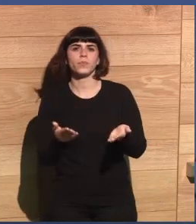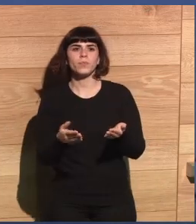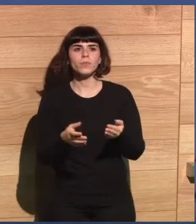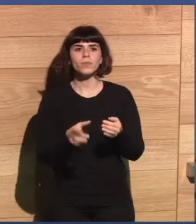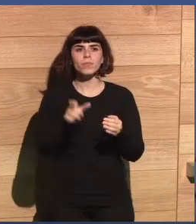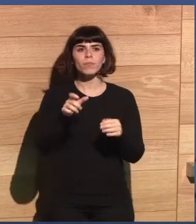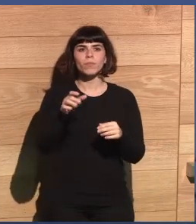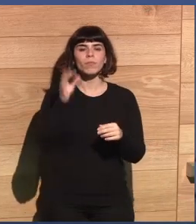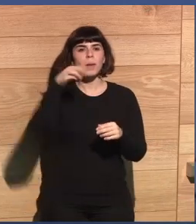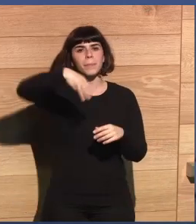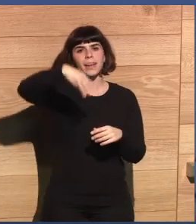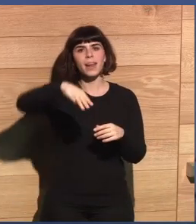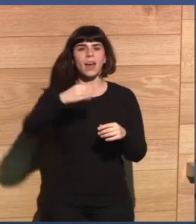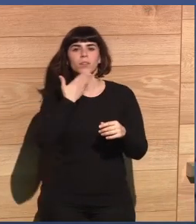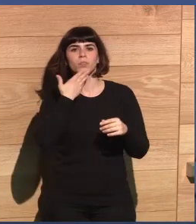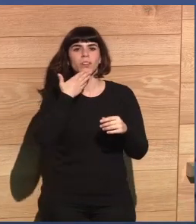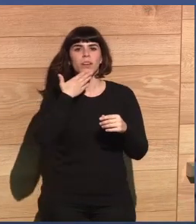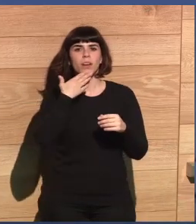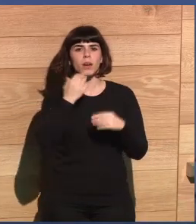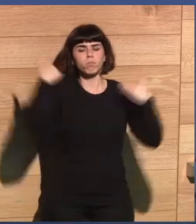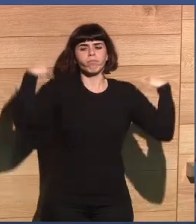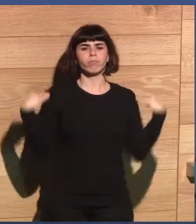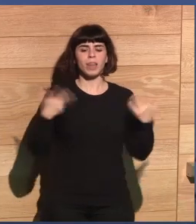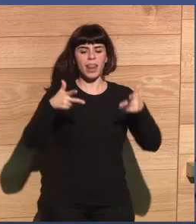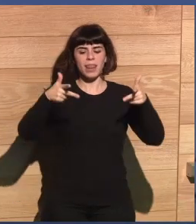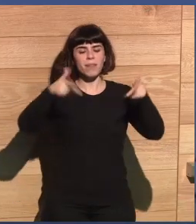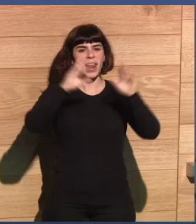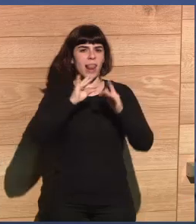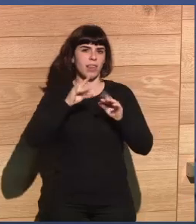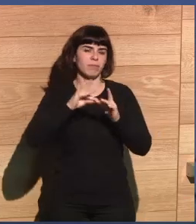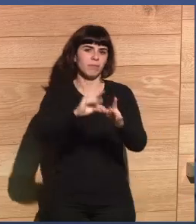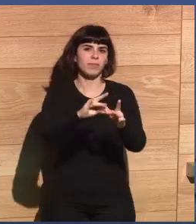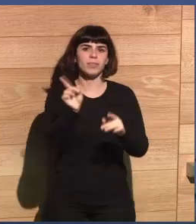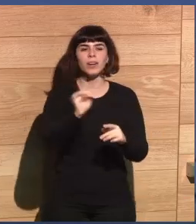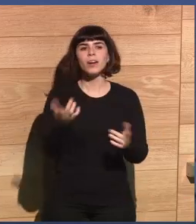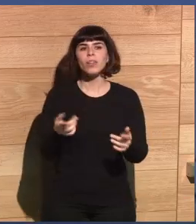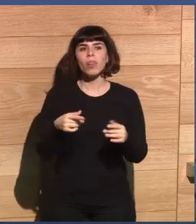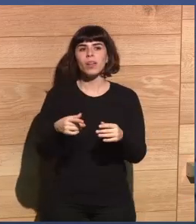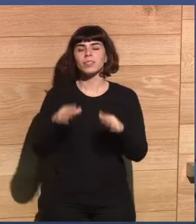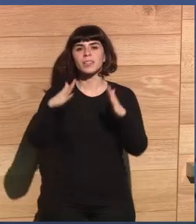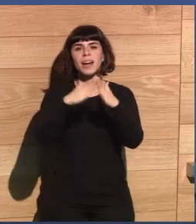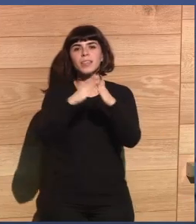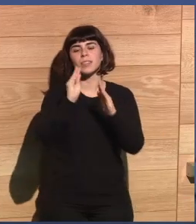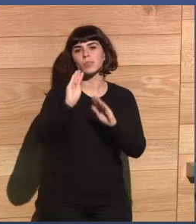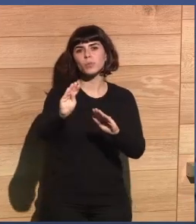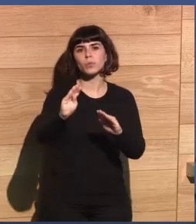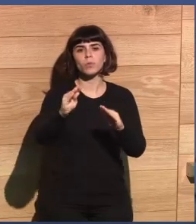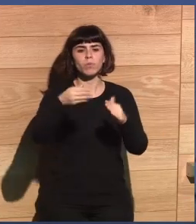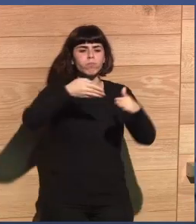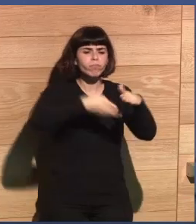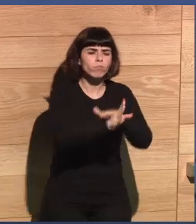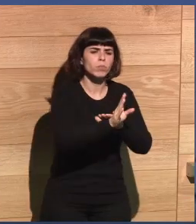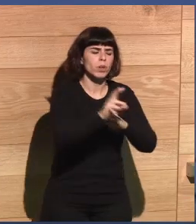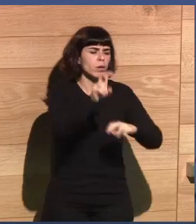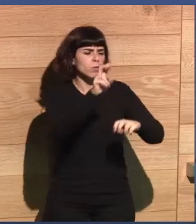una cabecilla liberal, querían detenerla para que delatara a los líderes liberales. Así que un día entraron en su casa y la registraron.